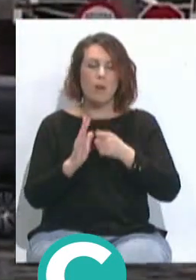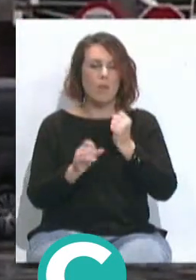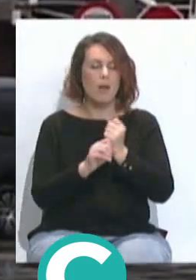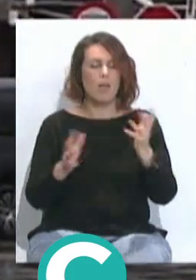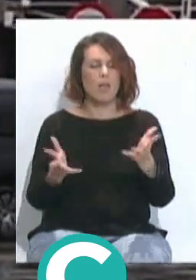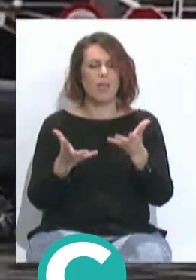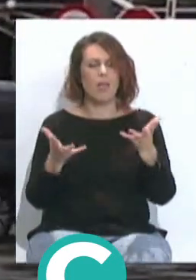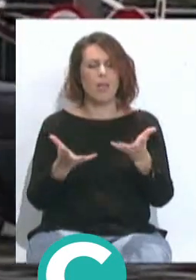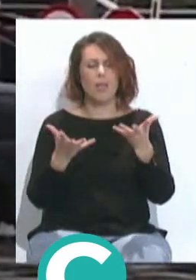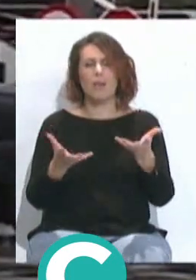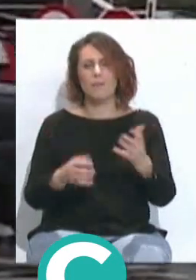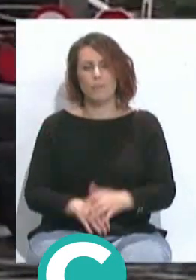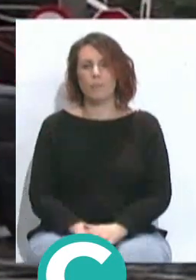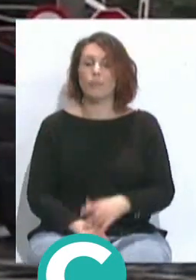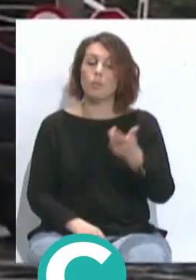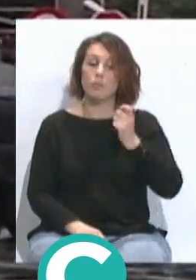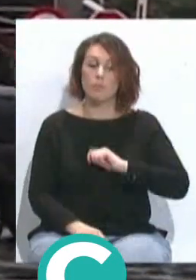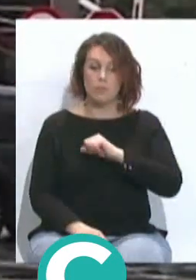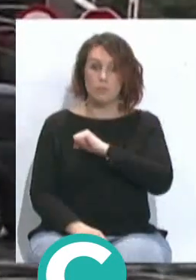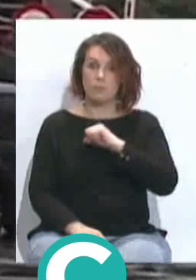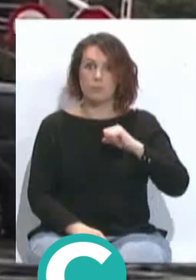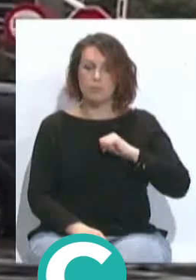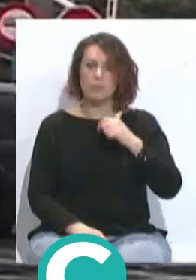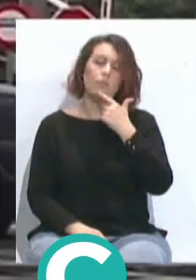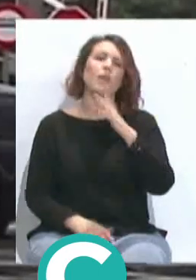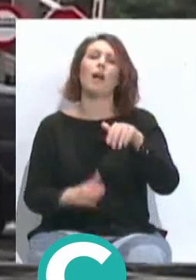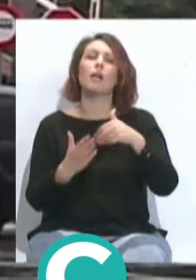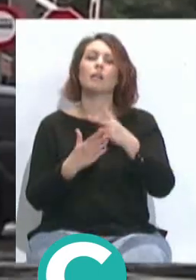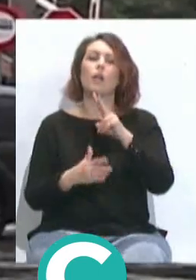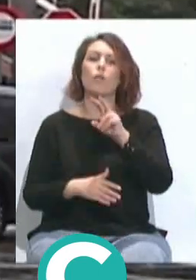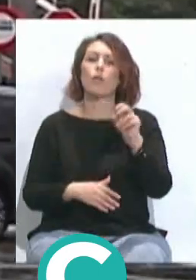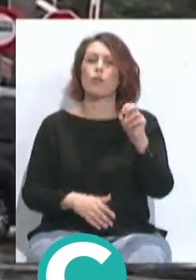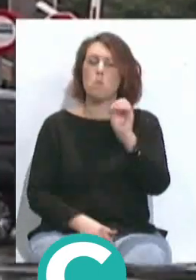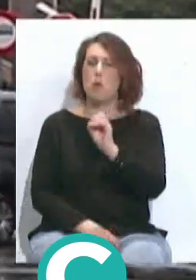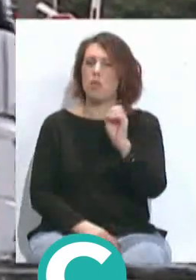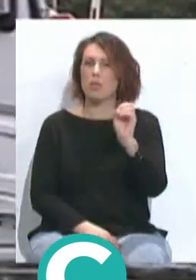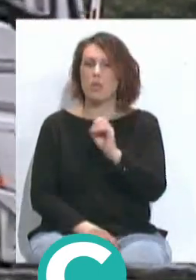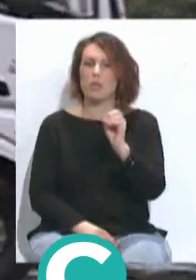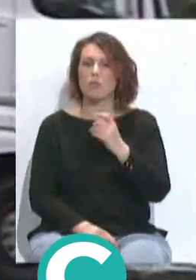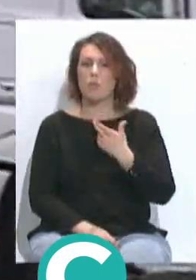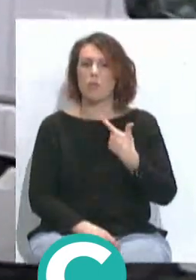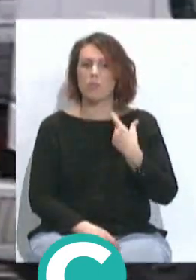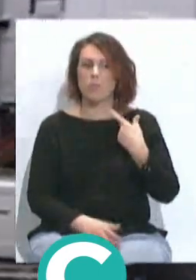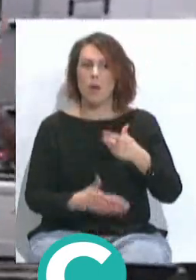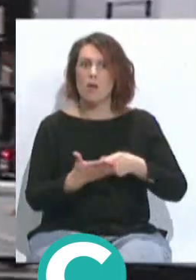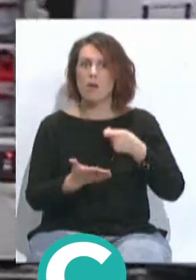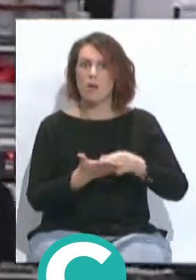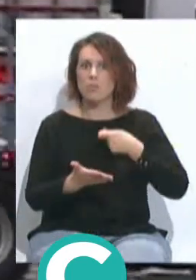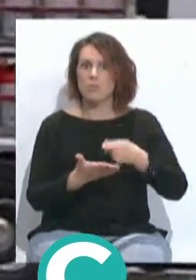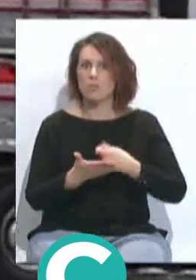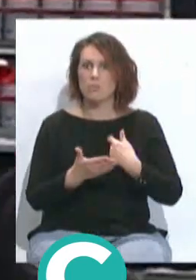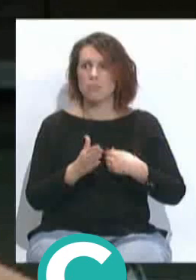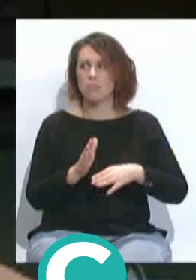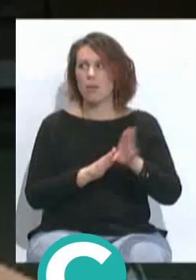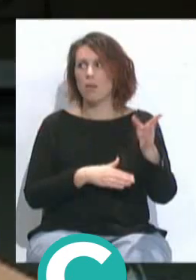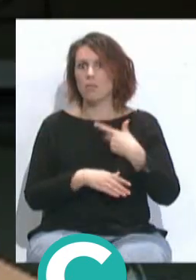laborales los profesionales autónomos cifran hasta en un 200% el aumento de los costes lo que hace